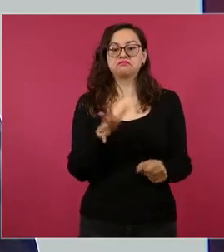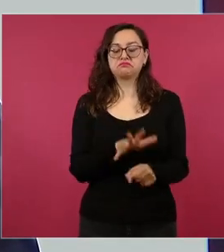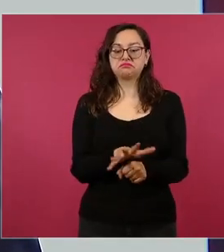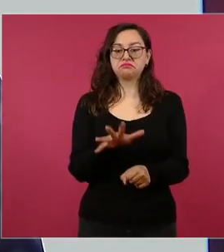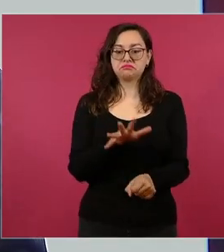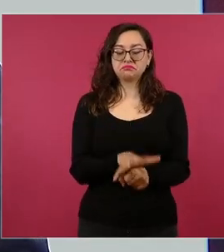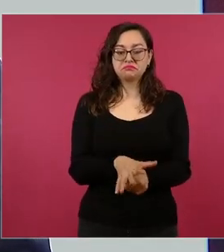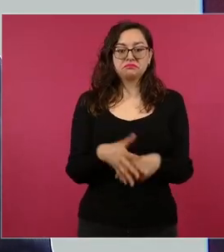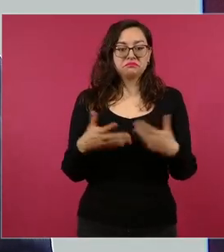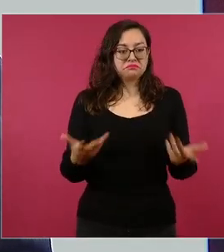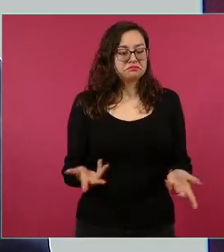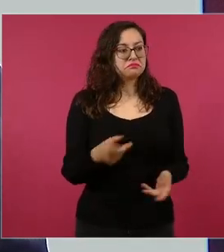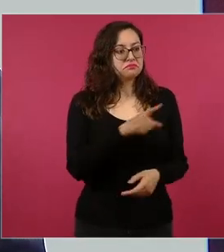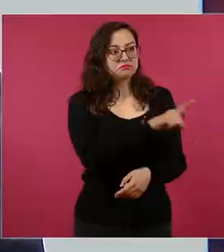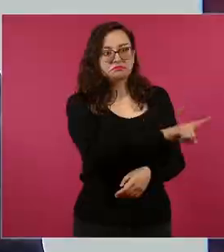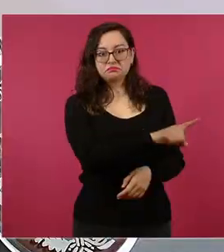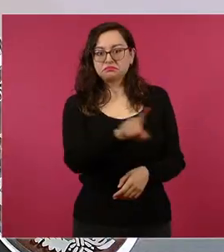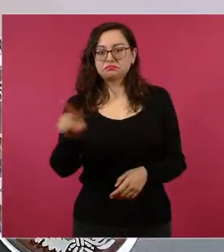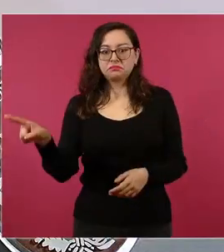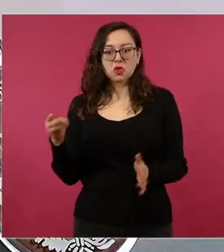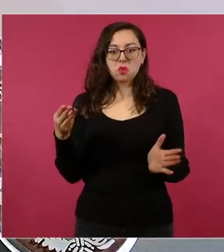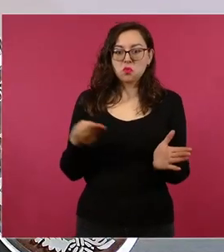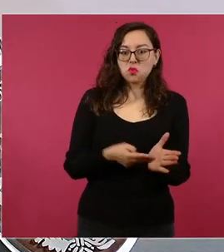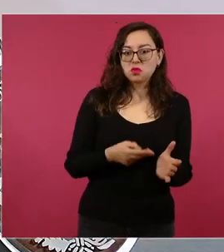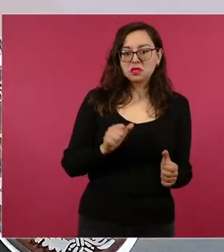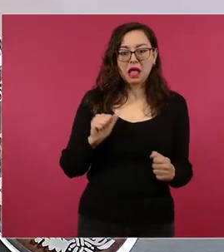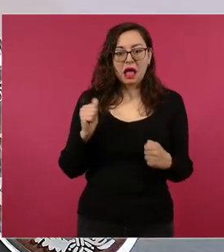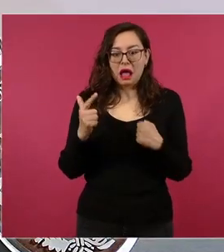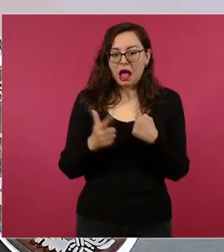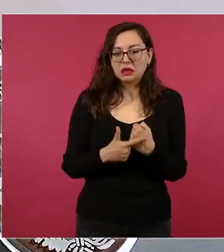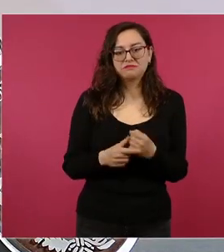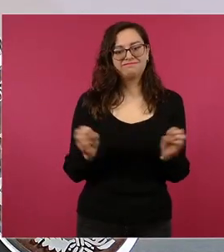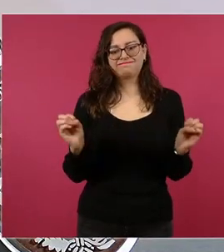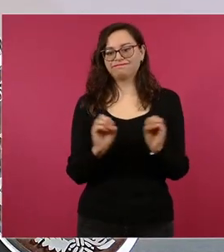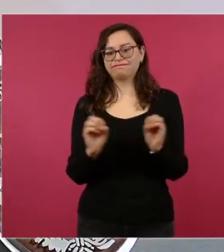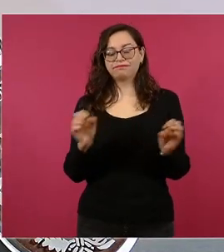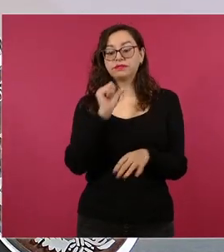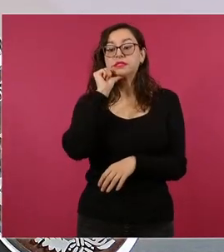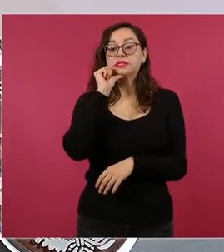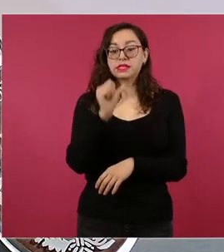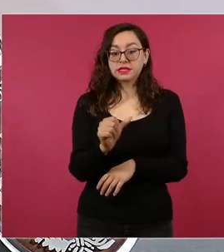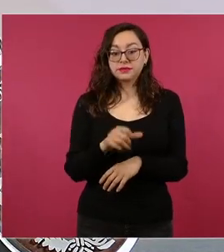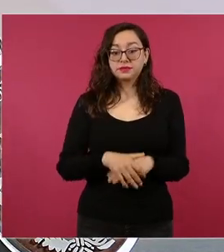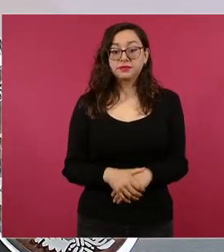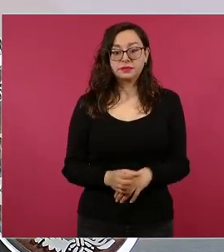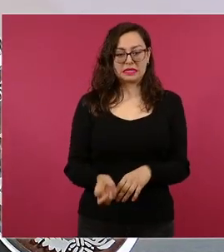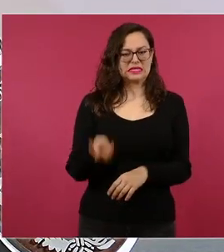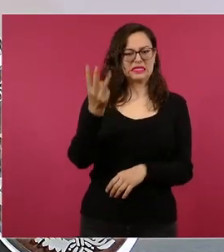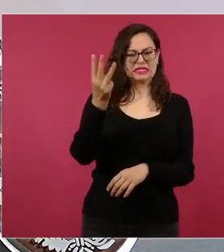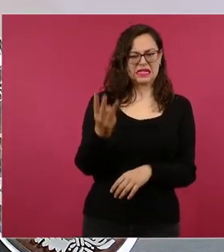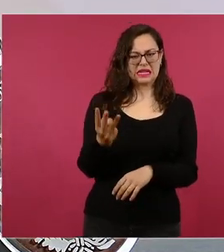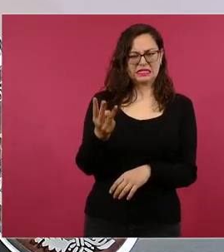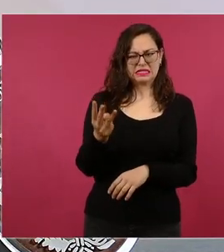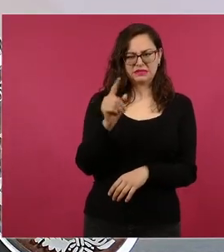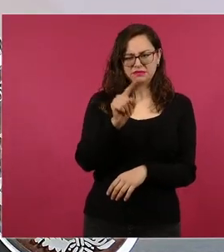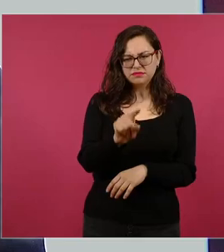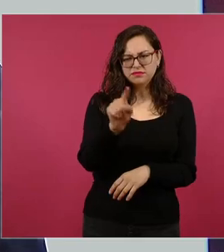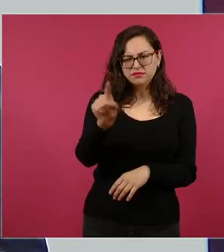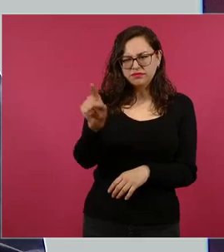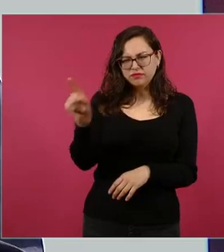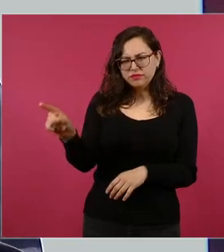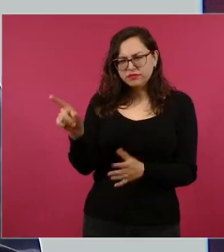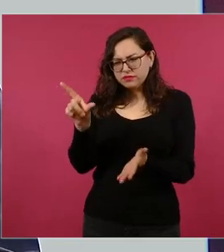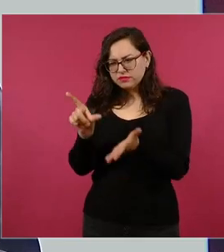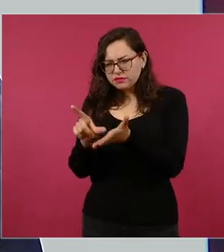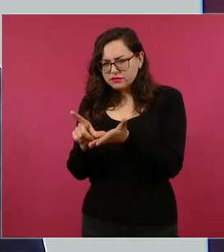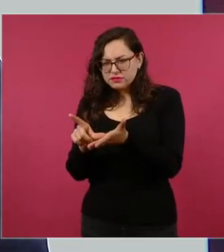que estuvimos monitoreando y visitando se negaron a ser verificadas, y solo tres encontramos con irregularidades en dar litros que